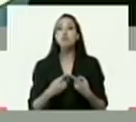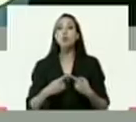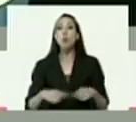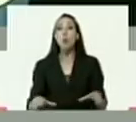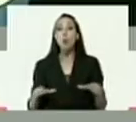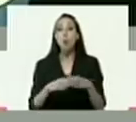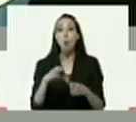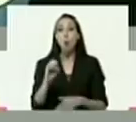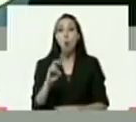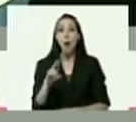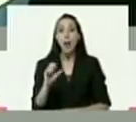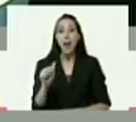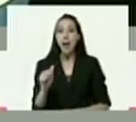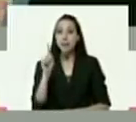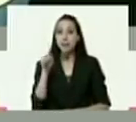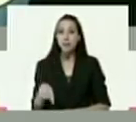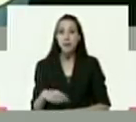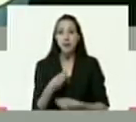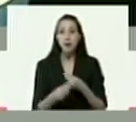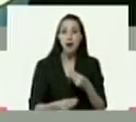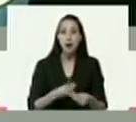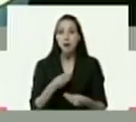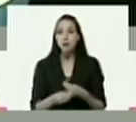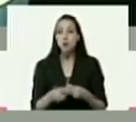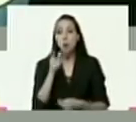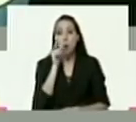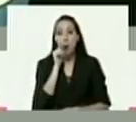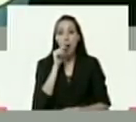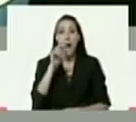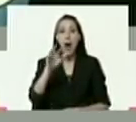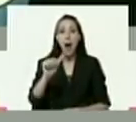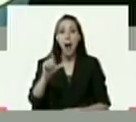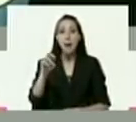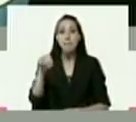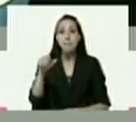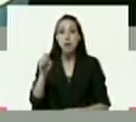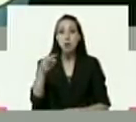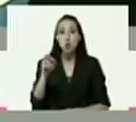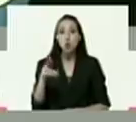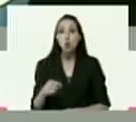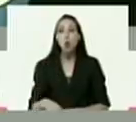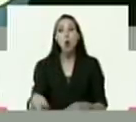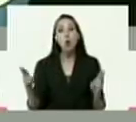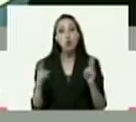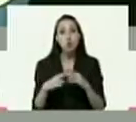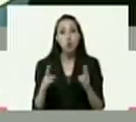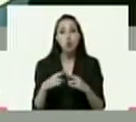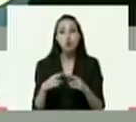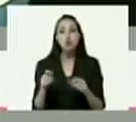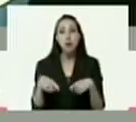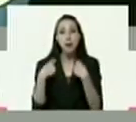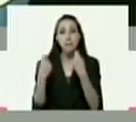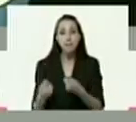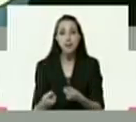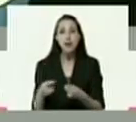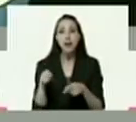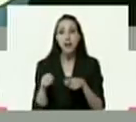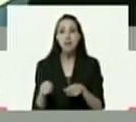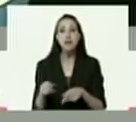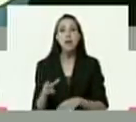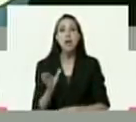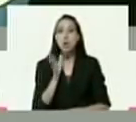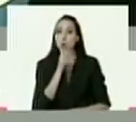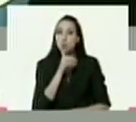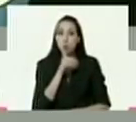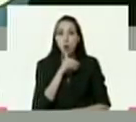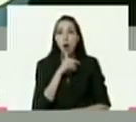imperialismo norteamericano y el señor Almagro es un agente del gobierno de Estados Unidos, decidieron reconocer una membresía, que esa membresía fantasma convocara un